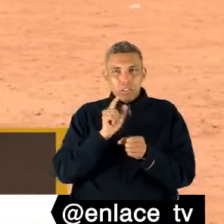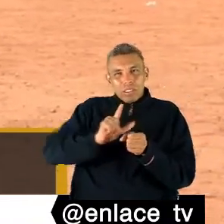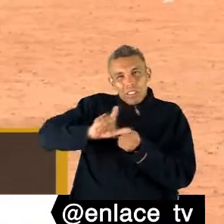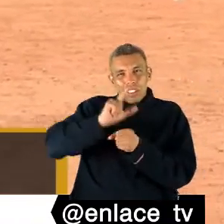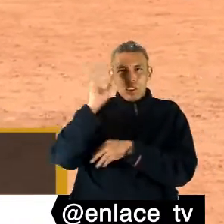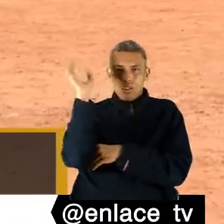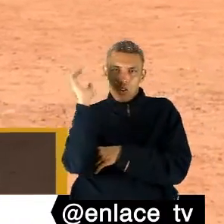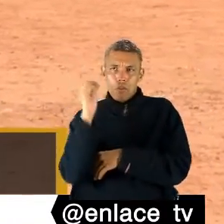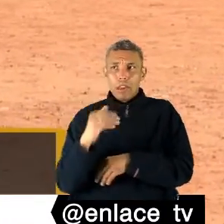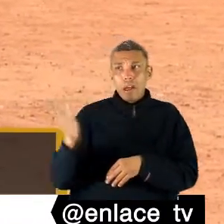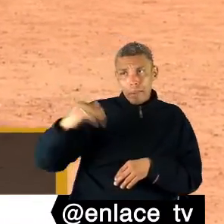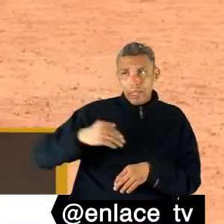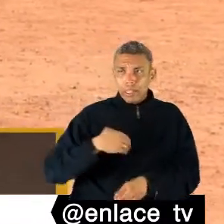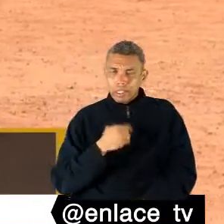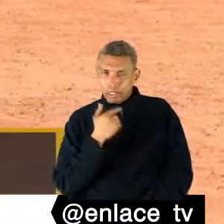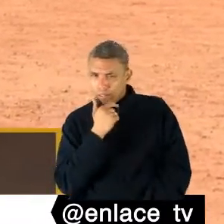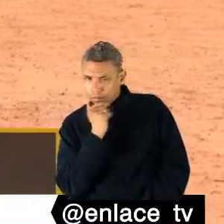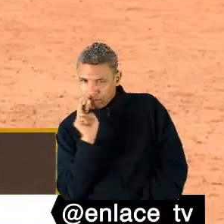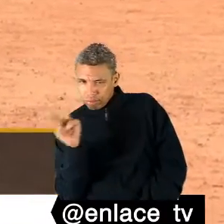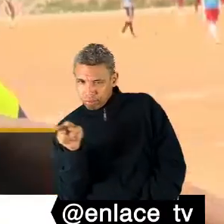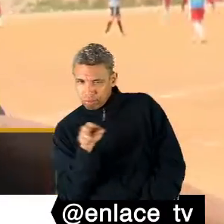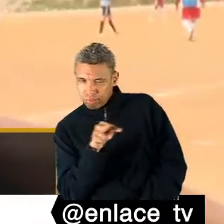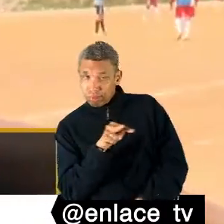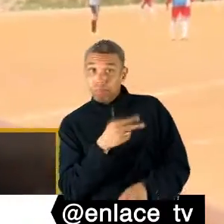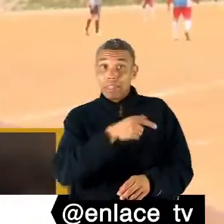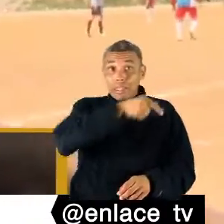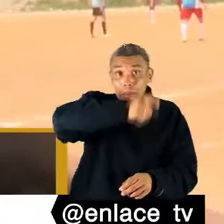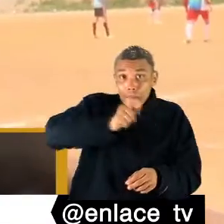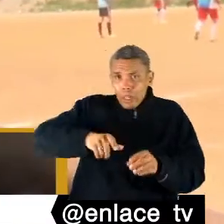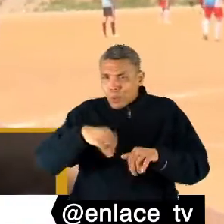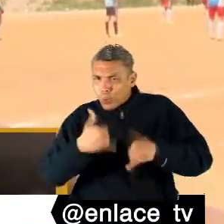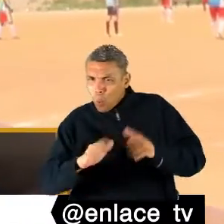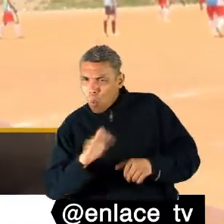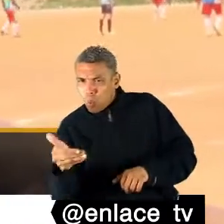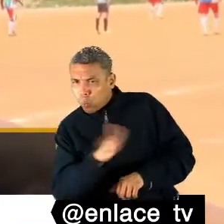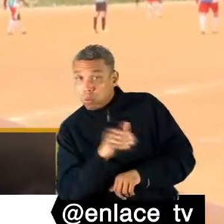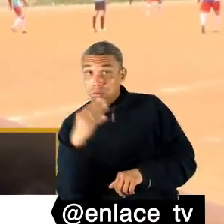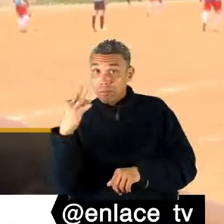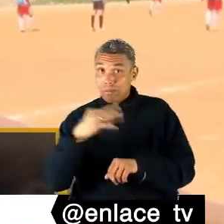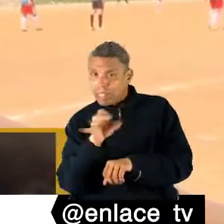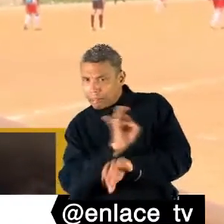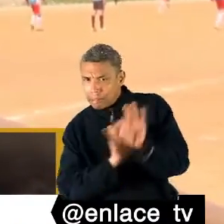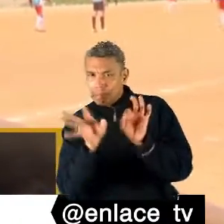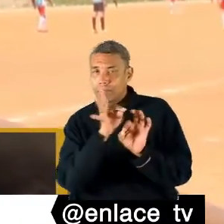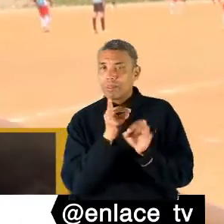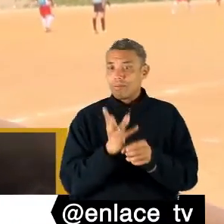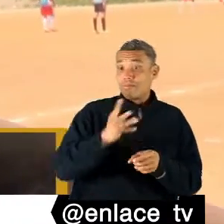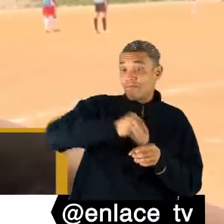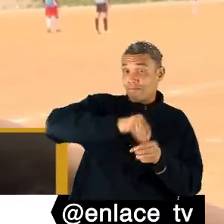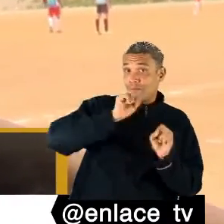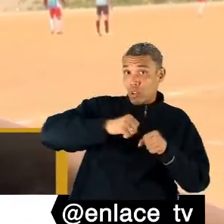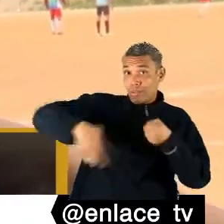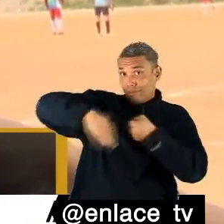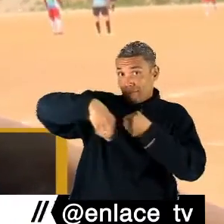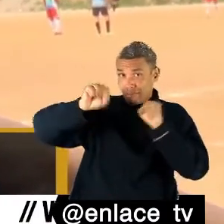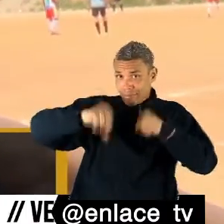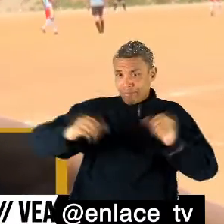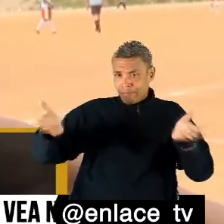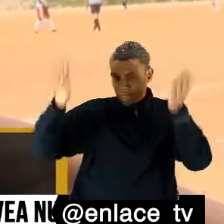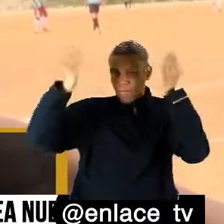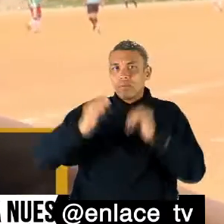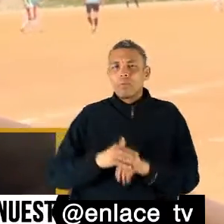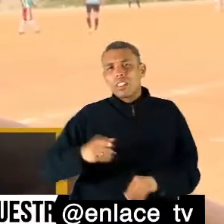un vistazo al balompié que se da en este territorio. Veníamos hablando ahorita en el bus, que de una u otra forma ustedes deben de saber, nosotros venimos